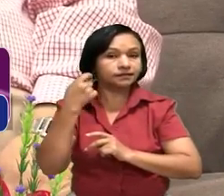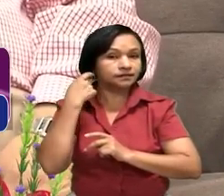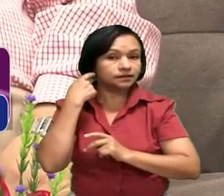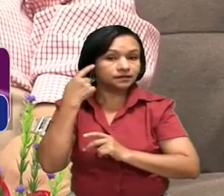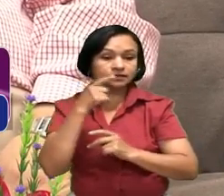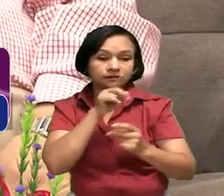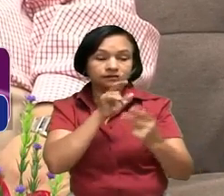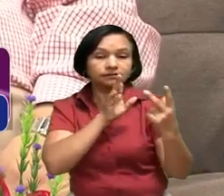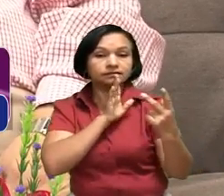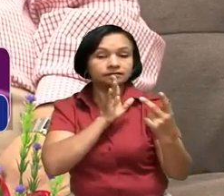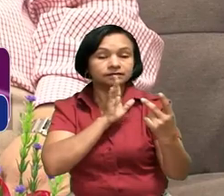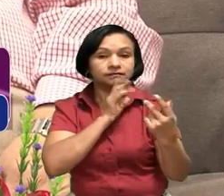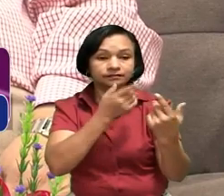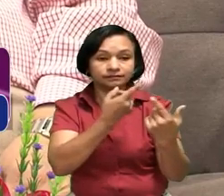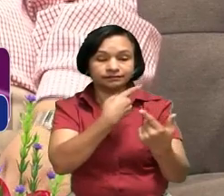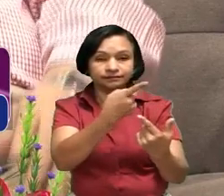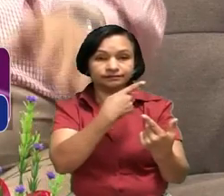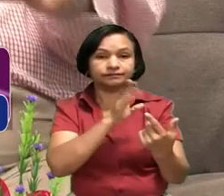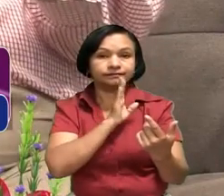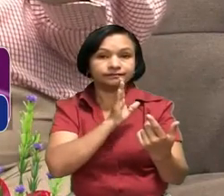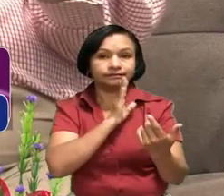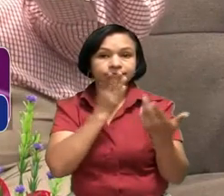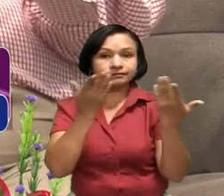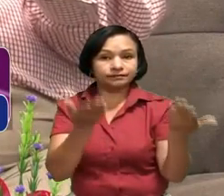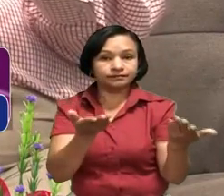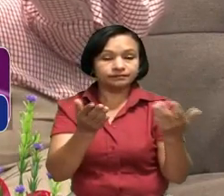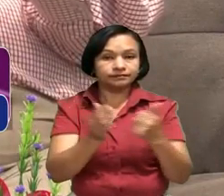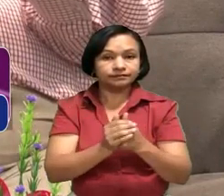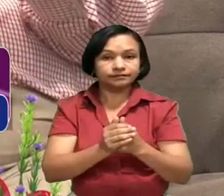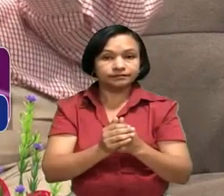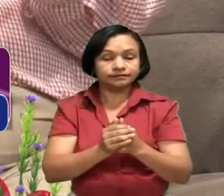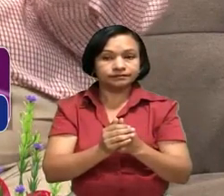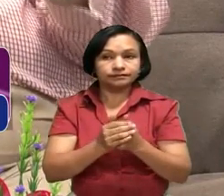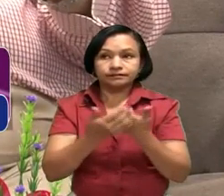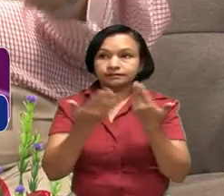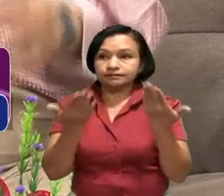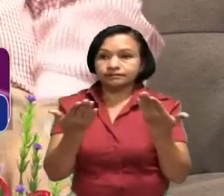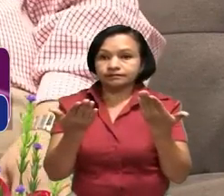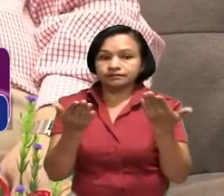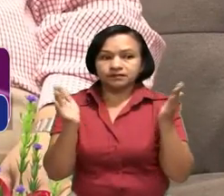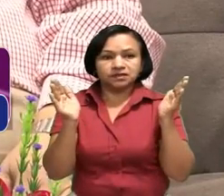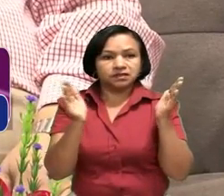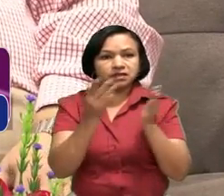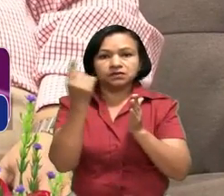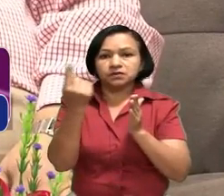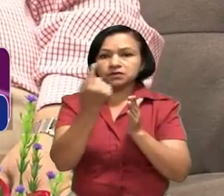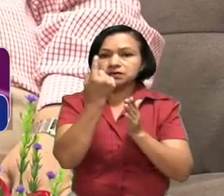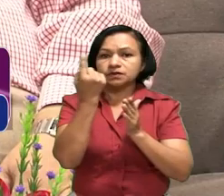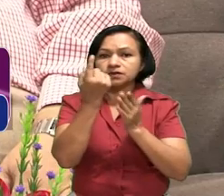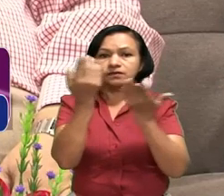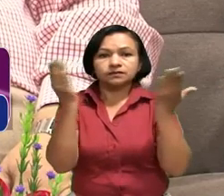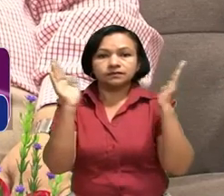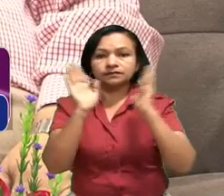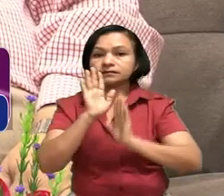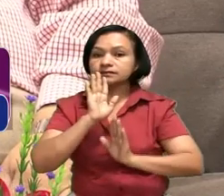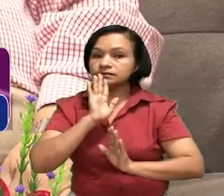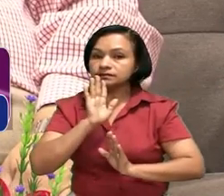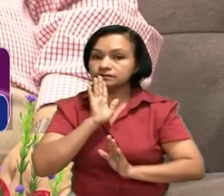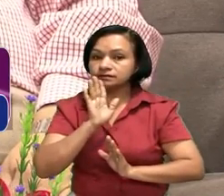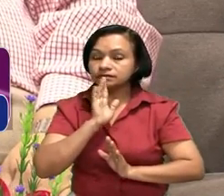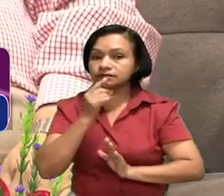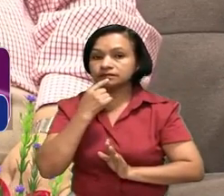en este receptáculo aparentemente están tan solariego estamos diciendo y a lo mejor